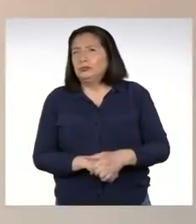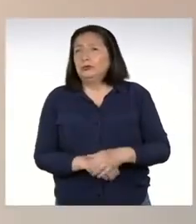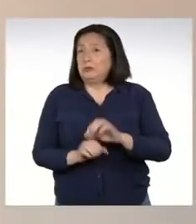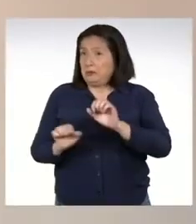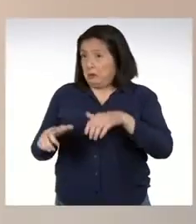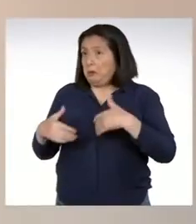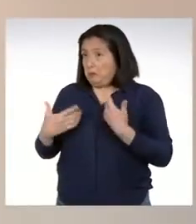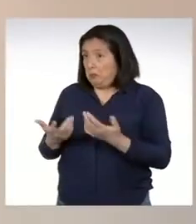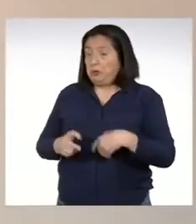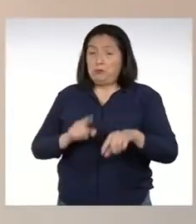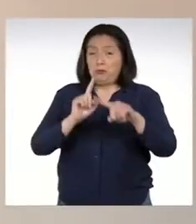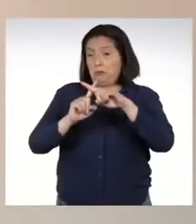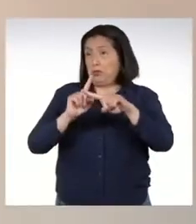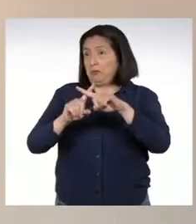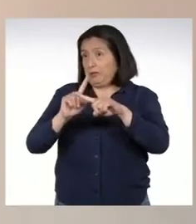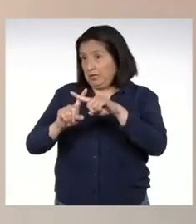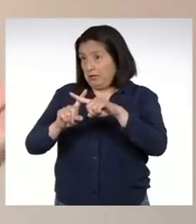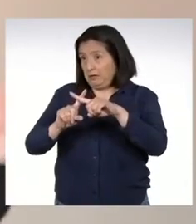¿Podemos multiplicar?